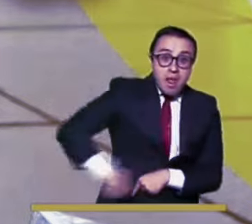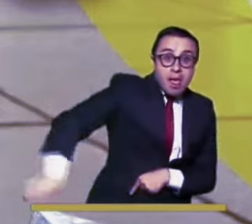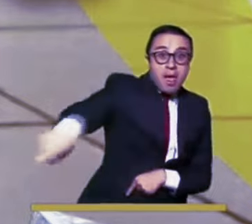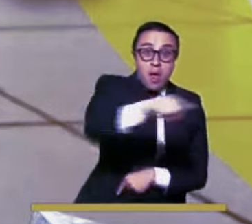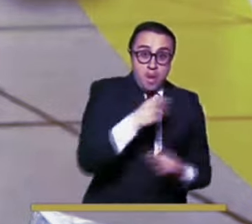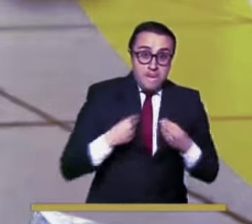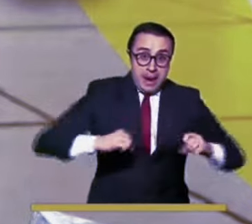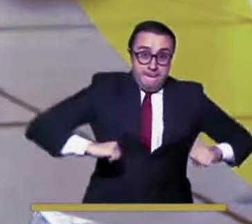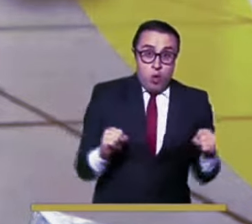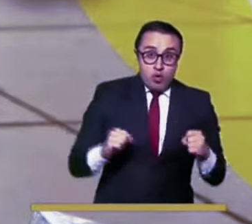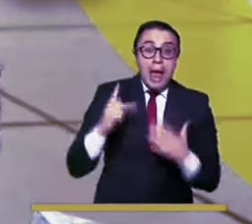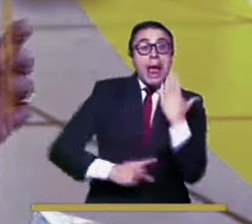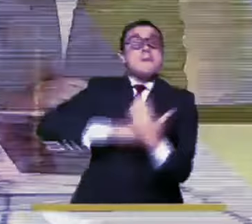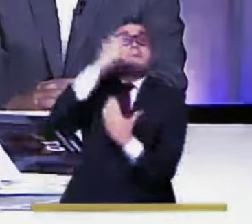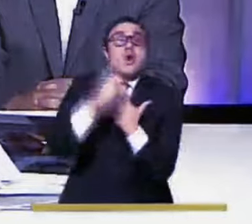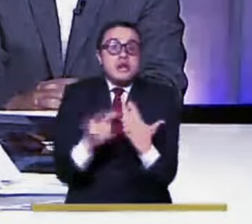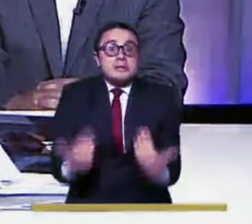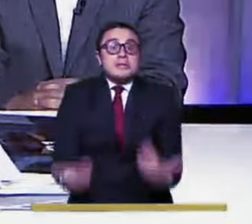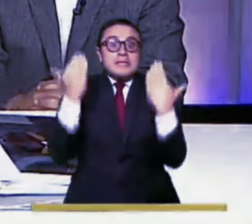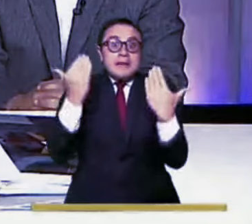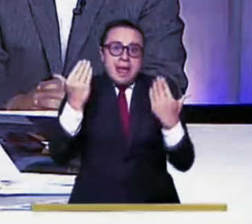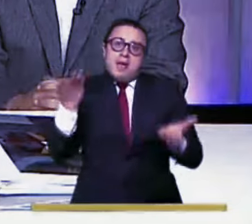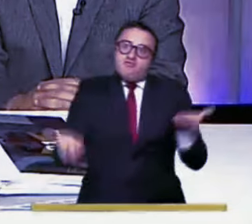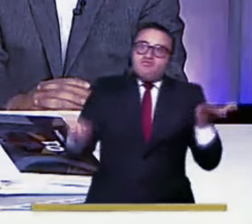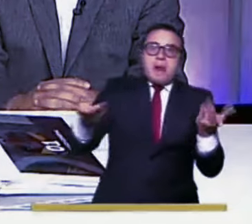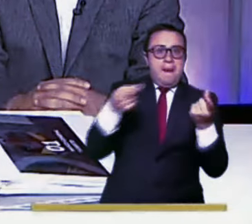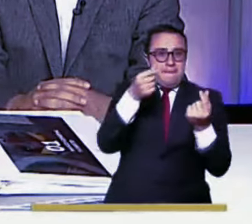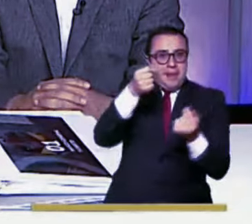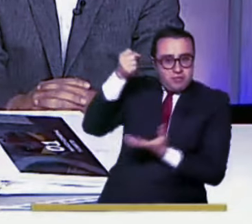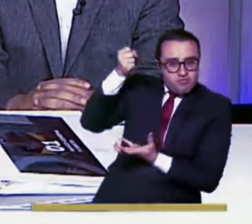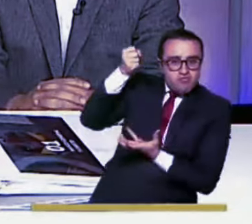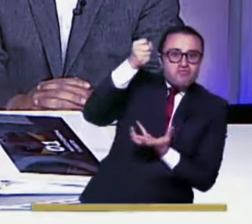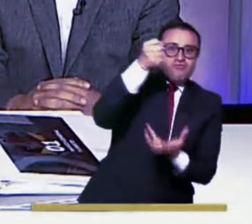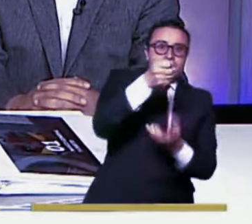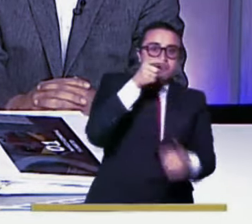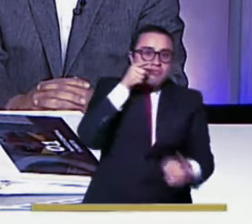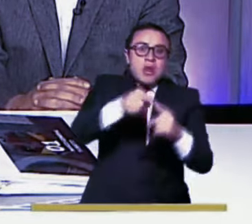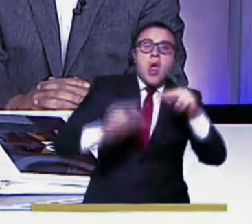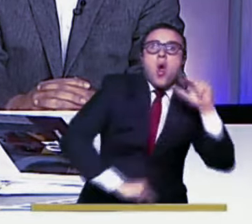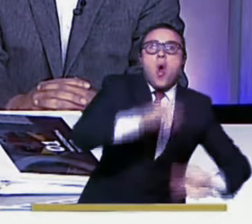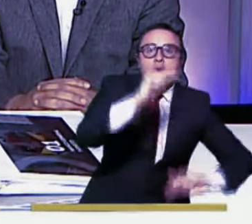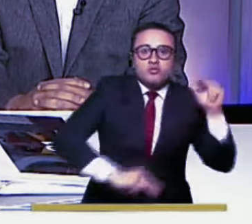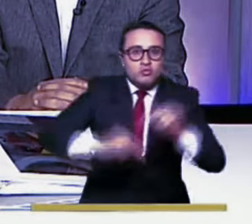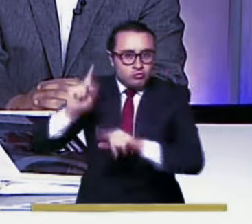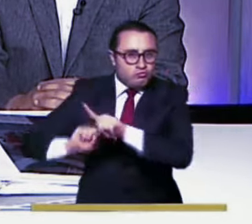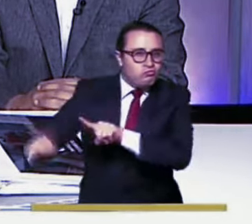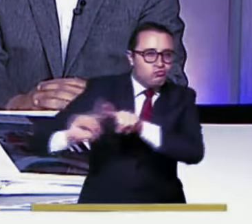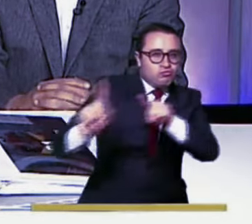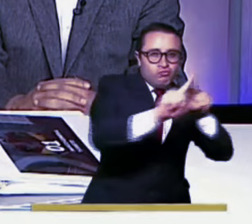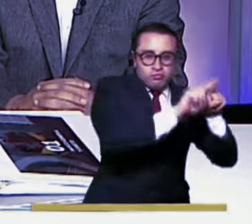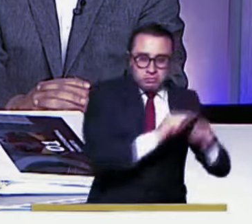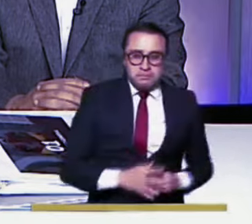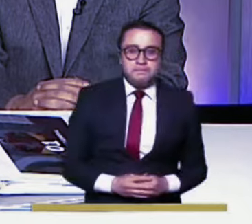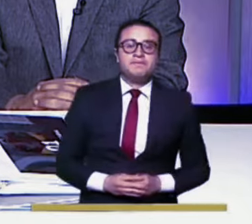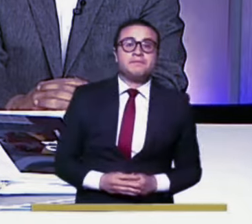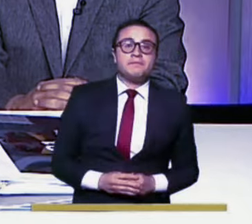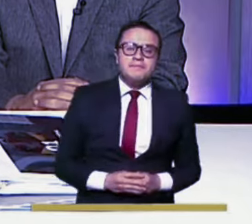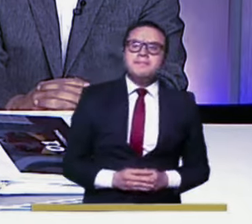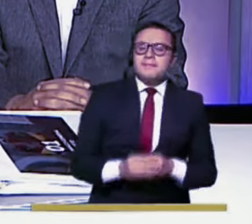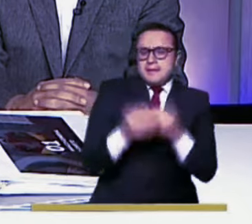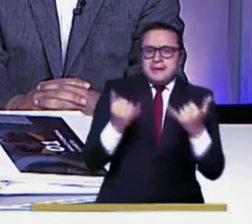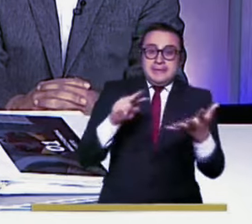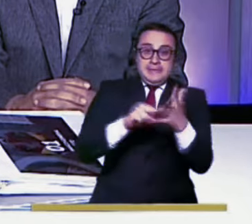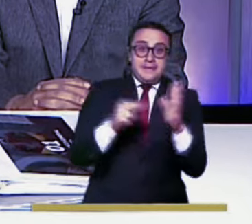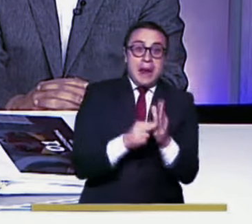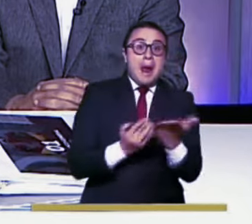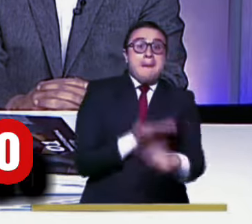metro versus los costos que tiene la sociedad para hacer cada una de estas alternativas. Se trata de escoger